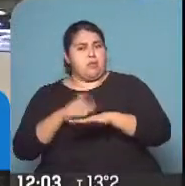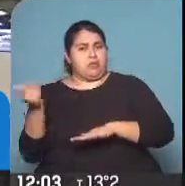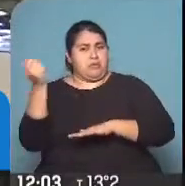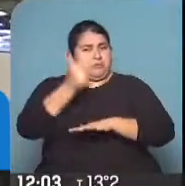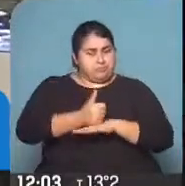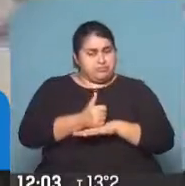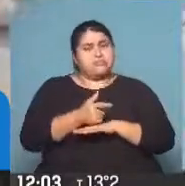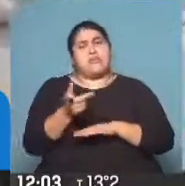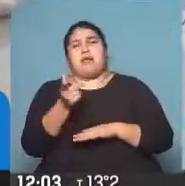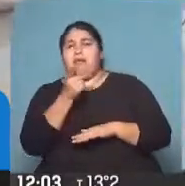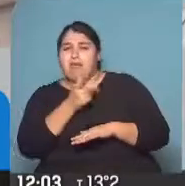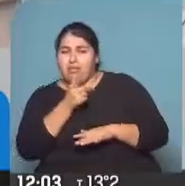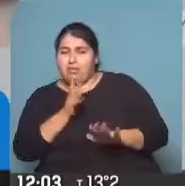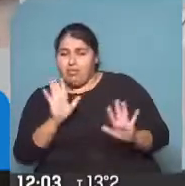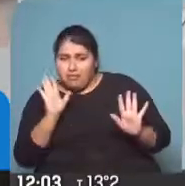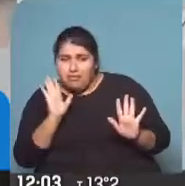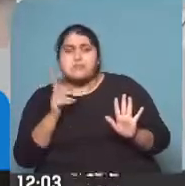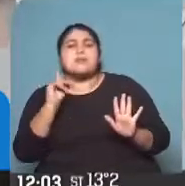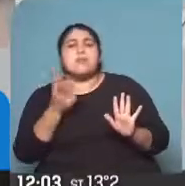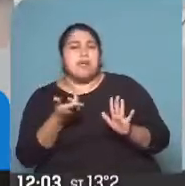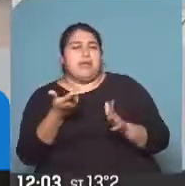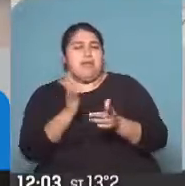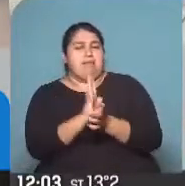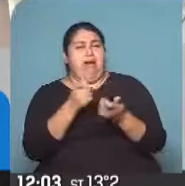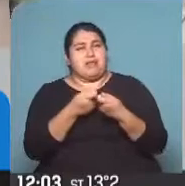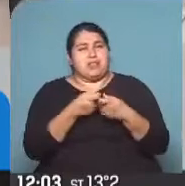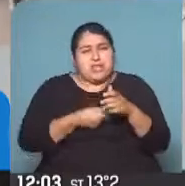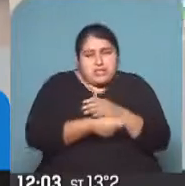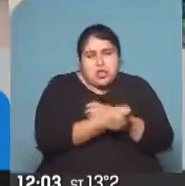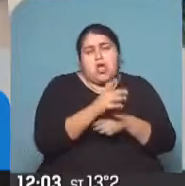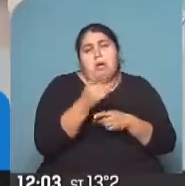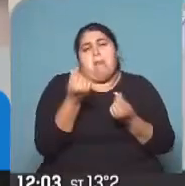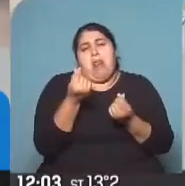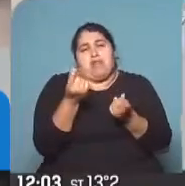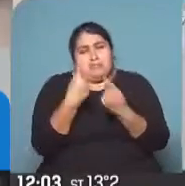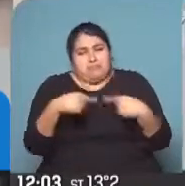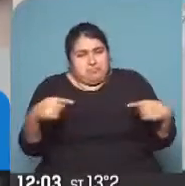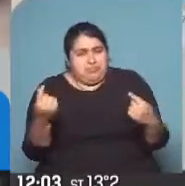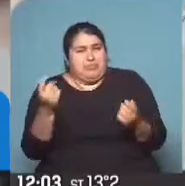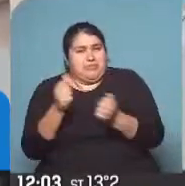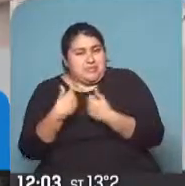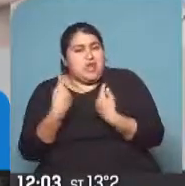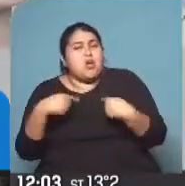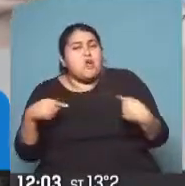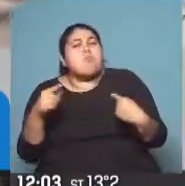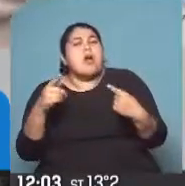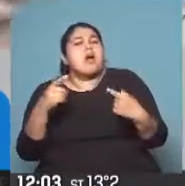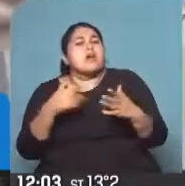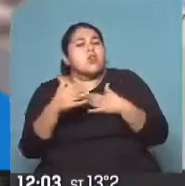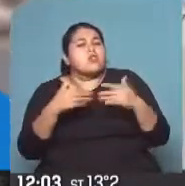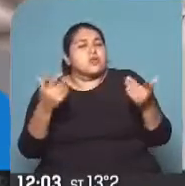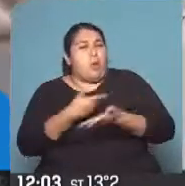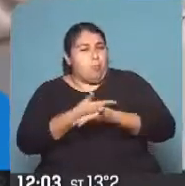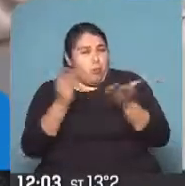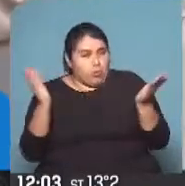como presunta jefa de una asociación ilícita dedicada al direccionamiento de la obra pública, básicamente hacia el